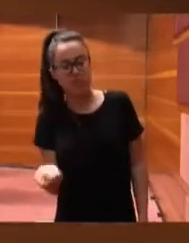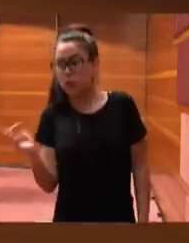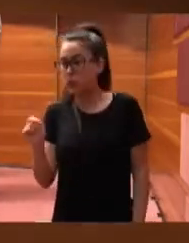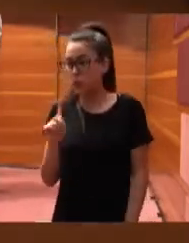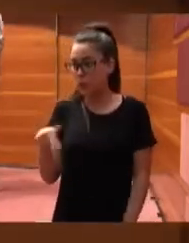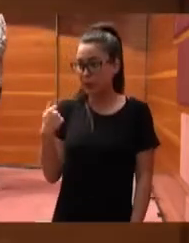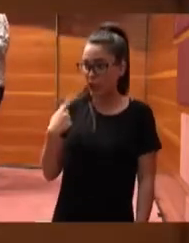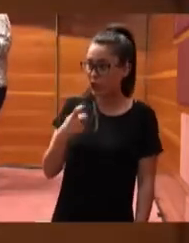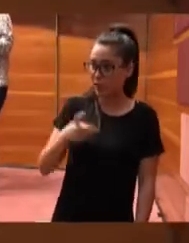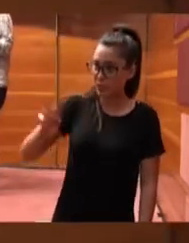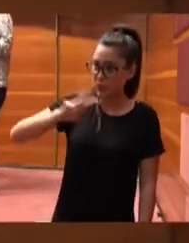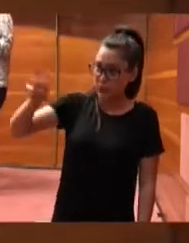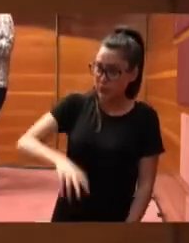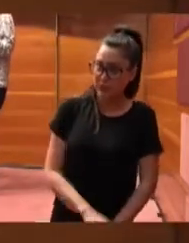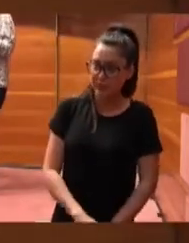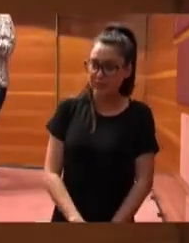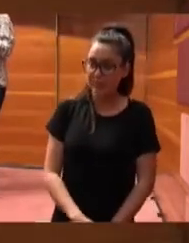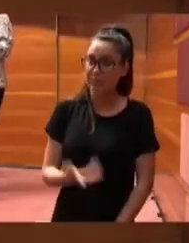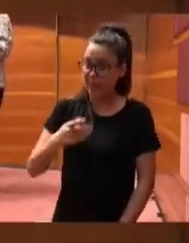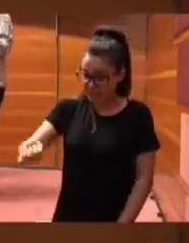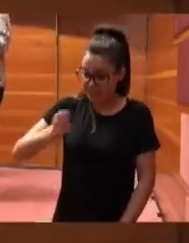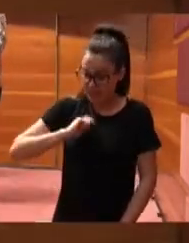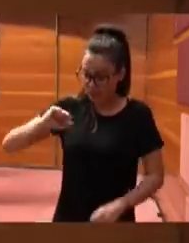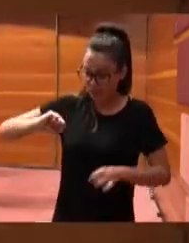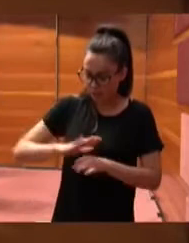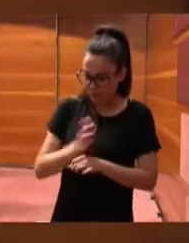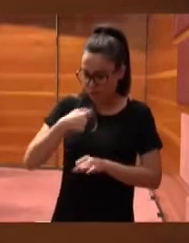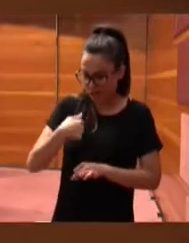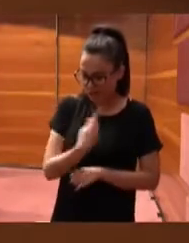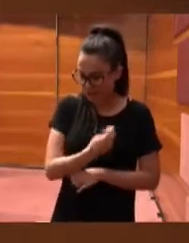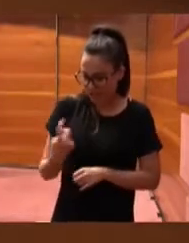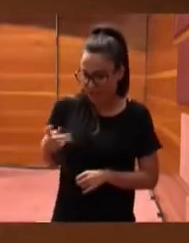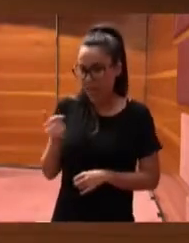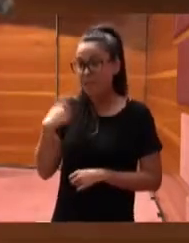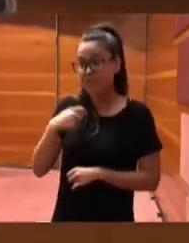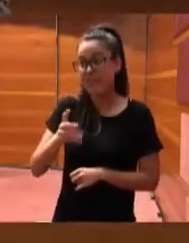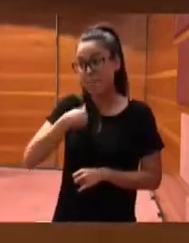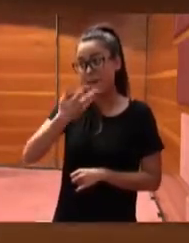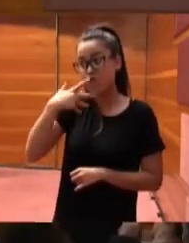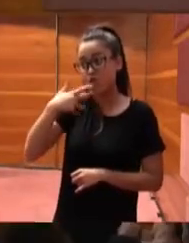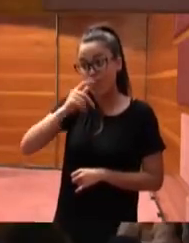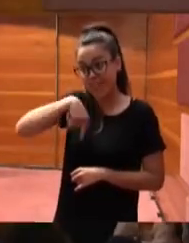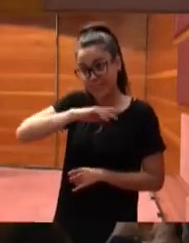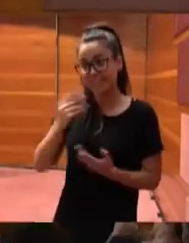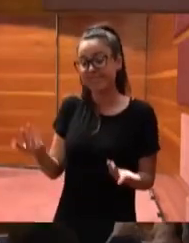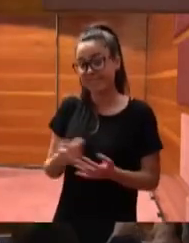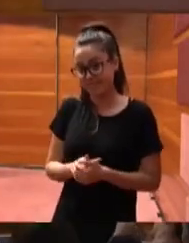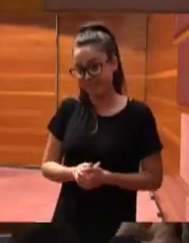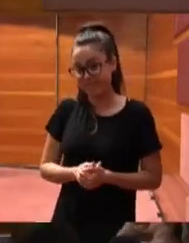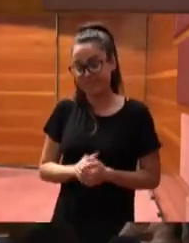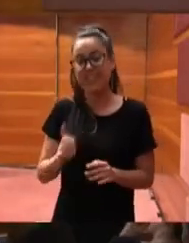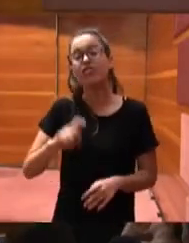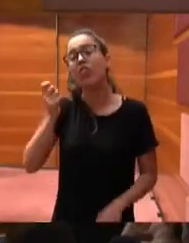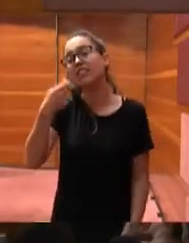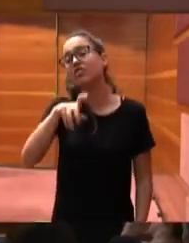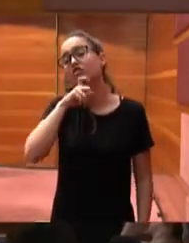necesito. Y para darme lo que yo necesito, me tendrás que conocer, tendrás que acertar. Por eso digo que el éxito